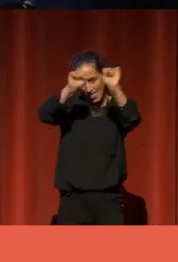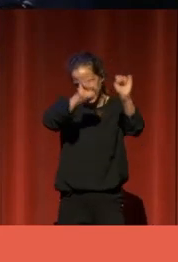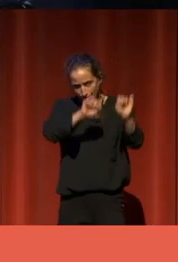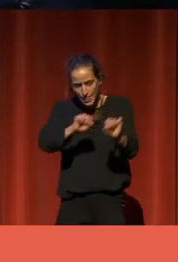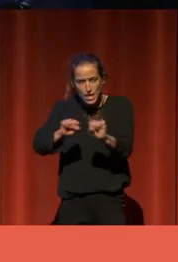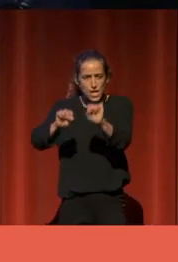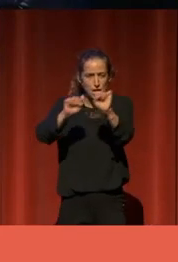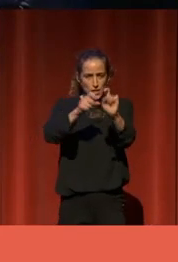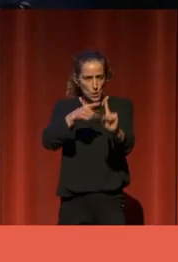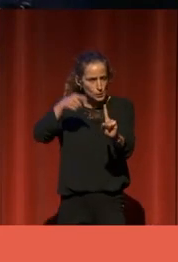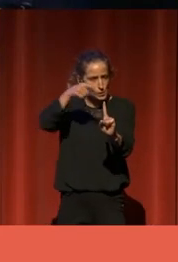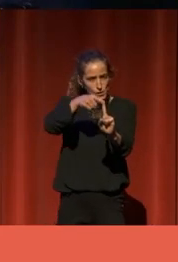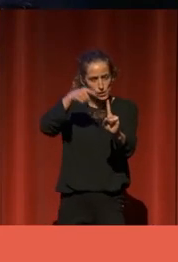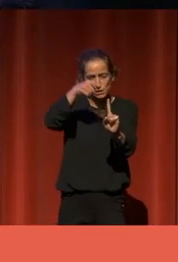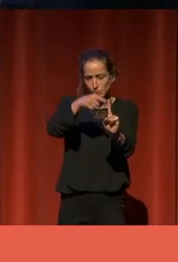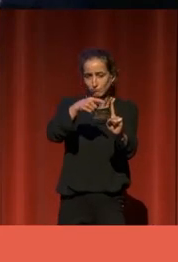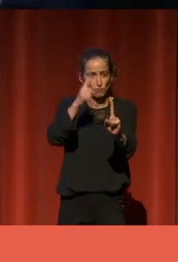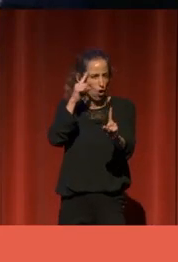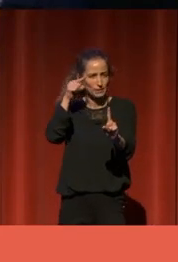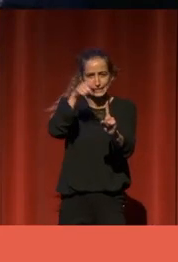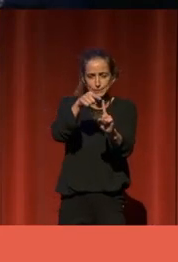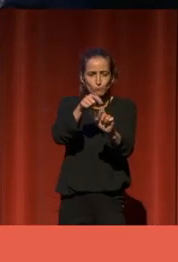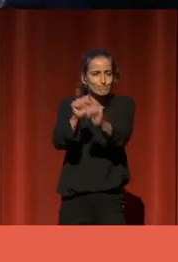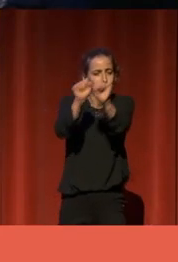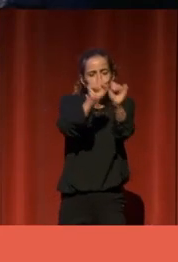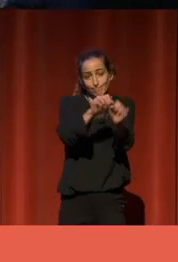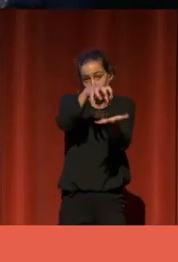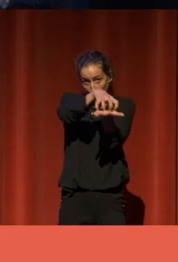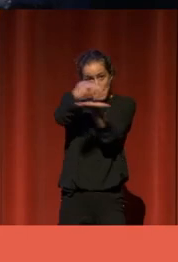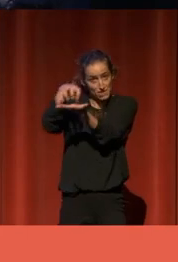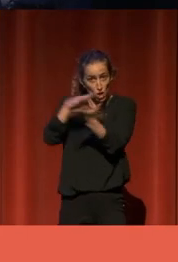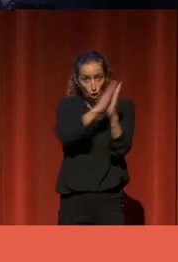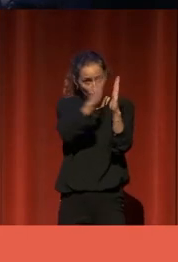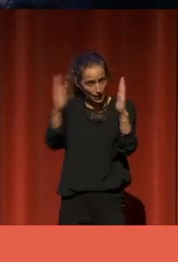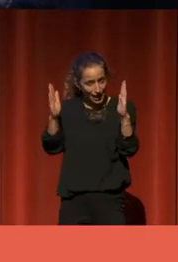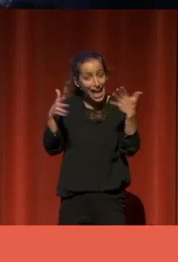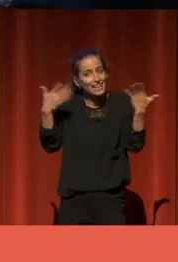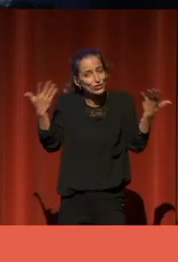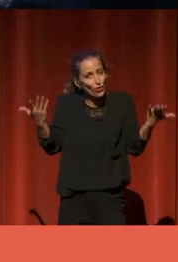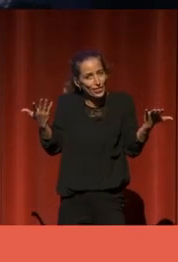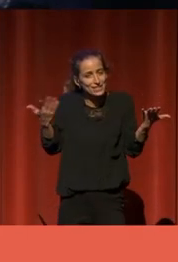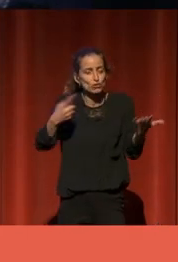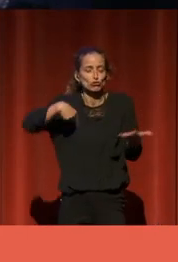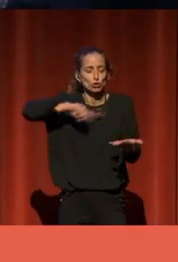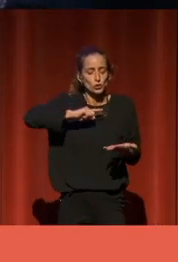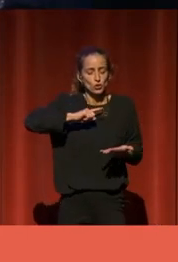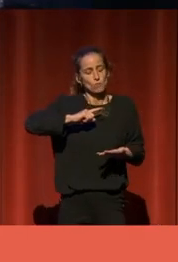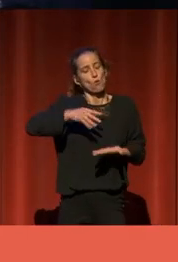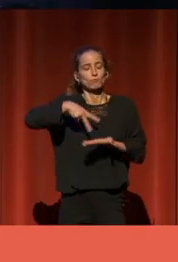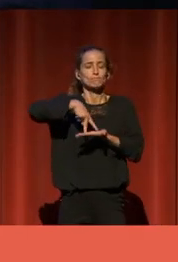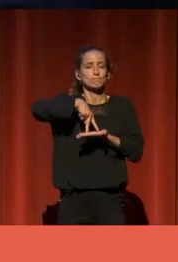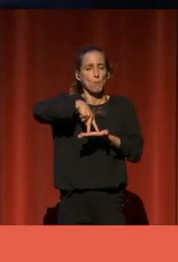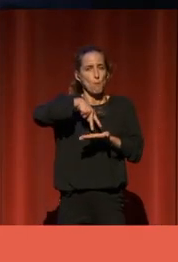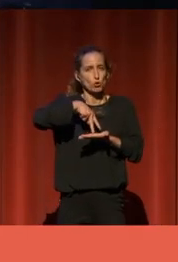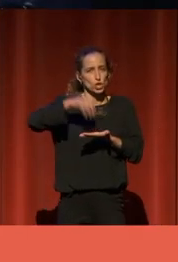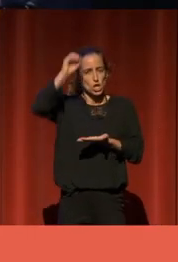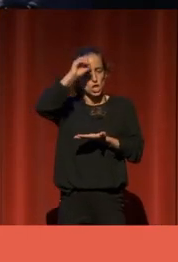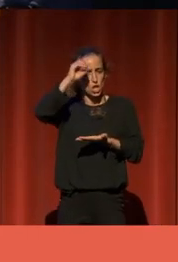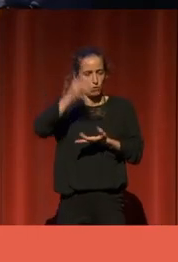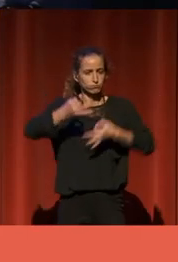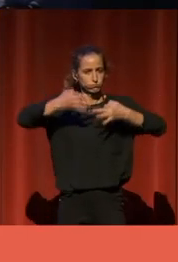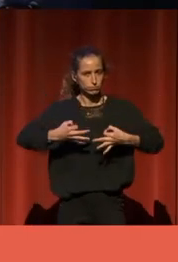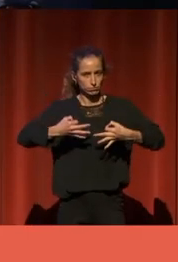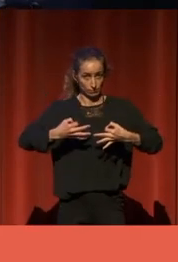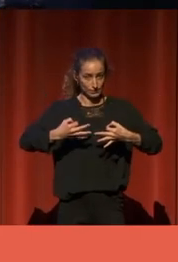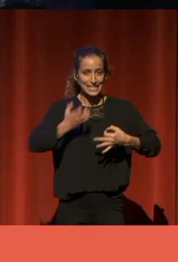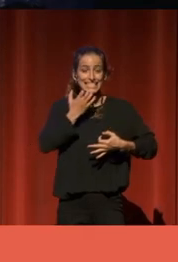abogando por las por las bibliotecas entonces necesitamos una postura si alguien